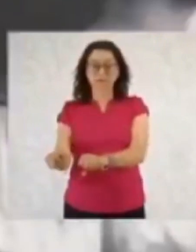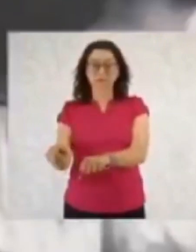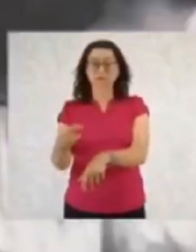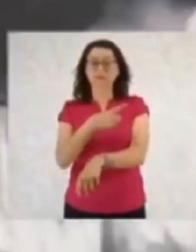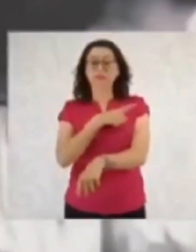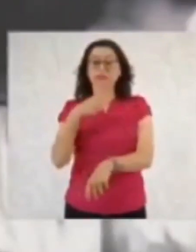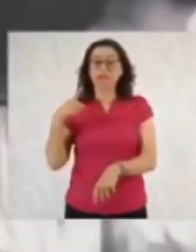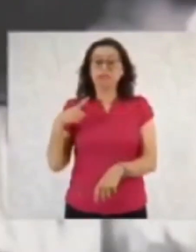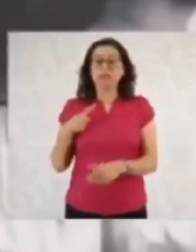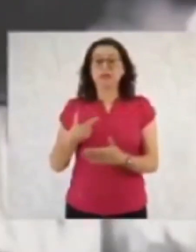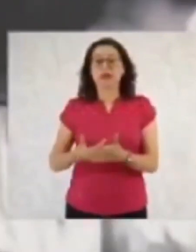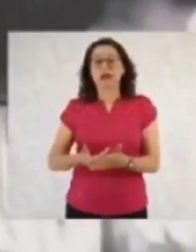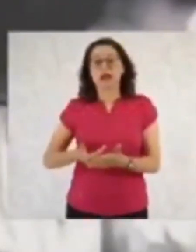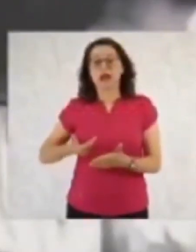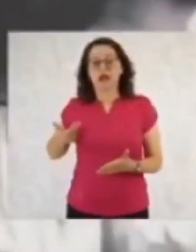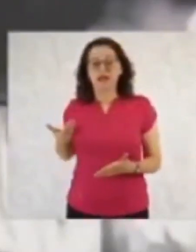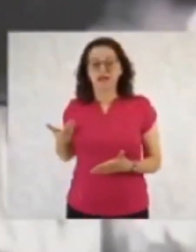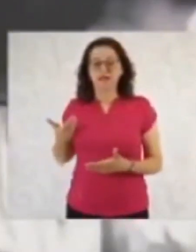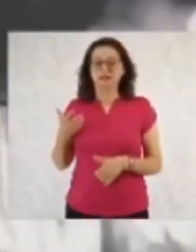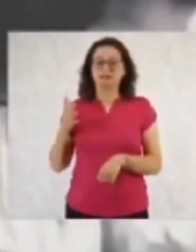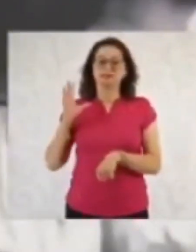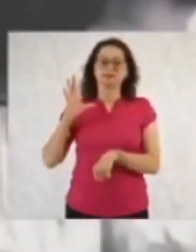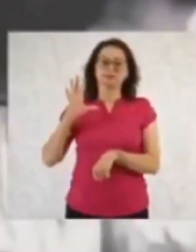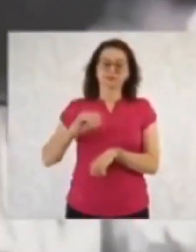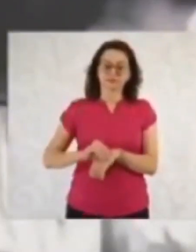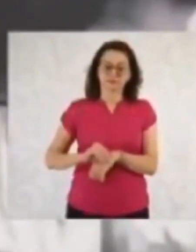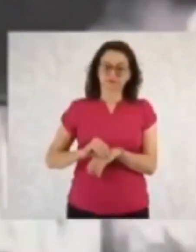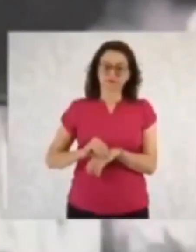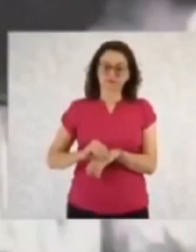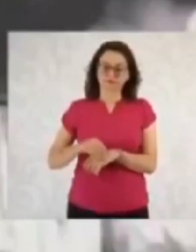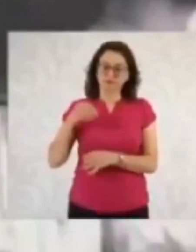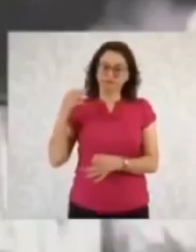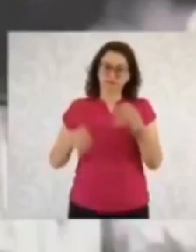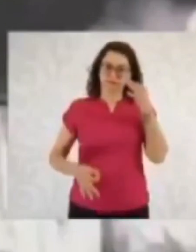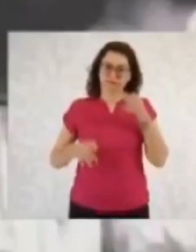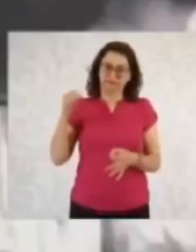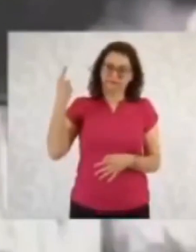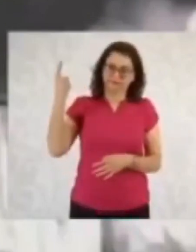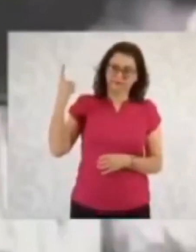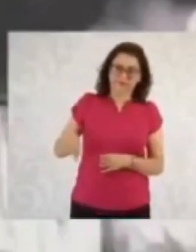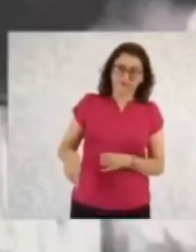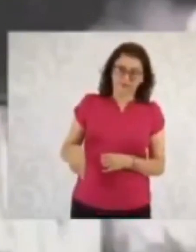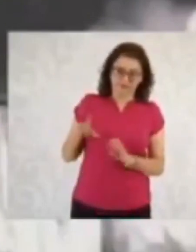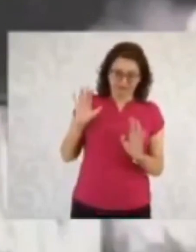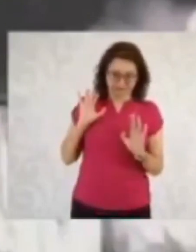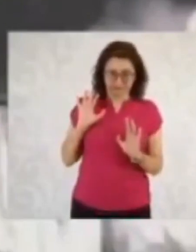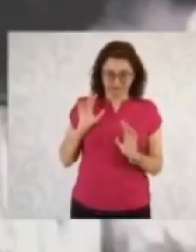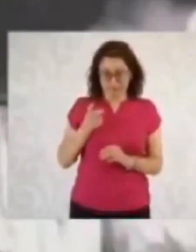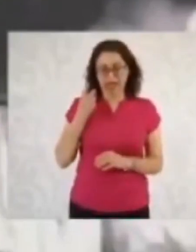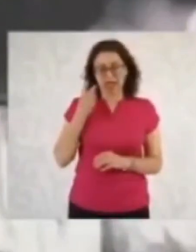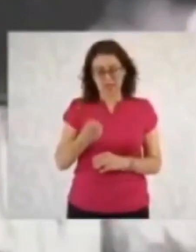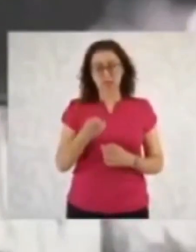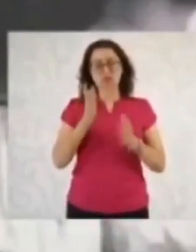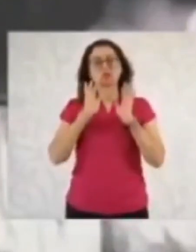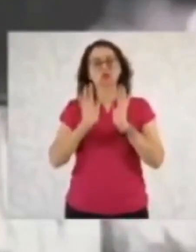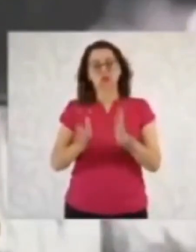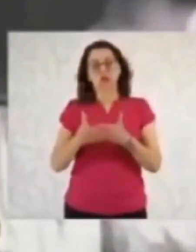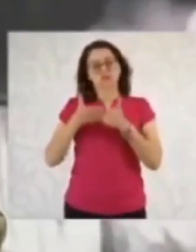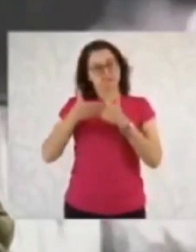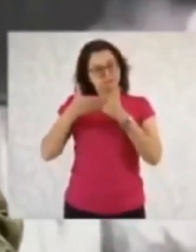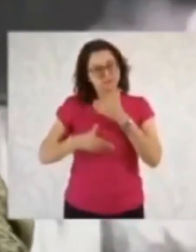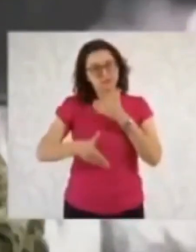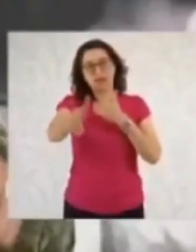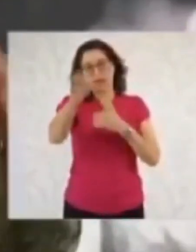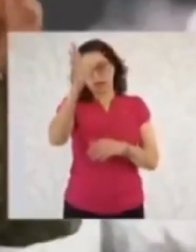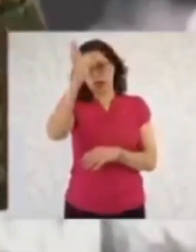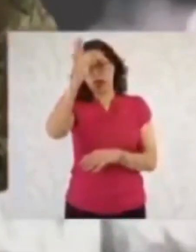con autorización o por disposición de la autoridad judicial correspondiente. Es lo que se va a hacer. También el